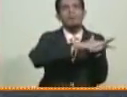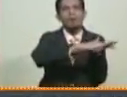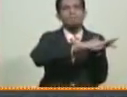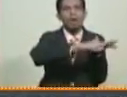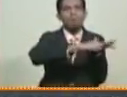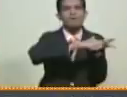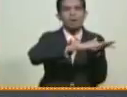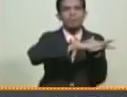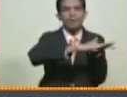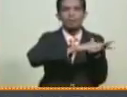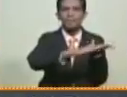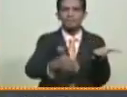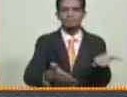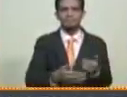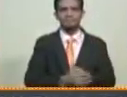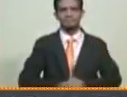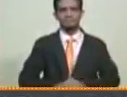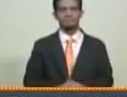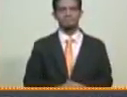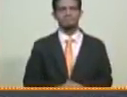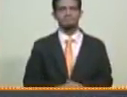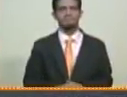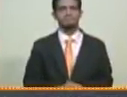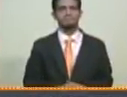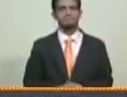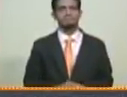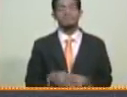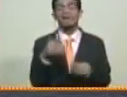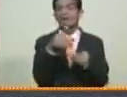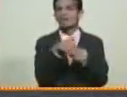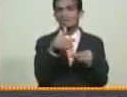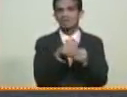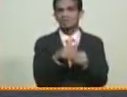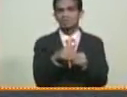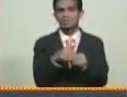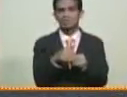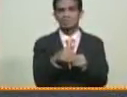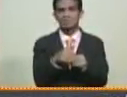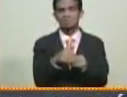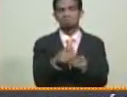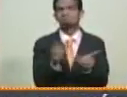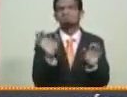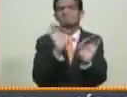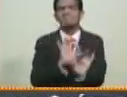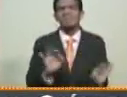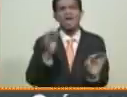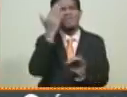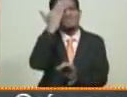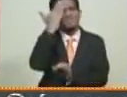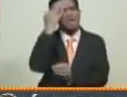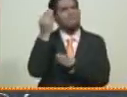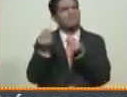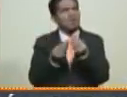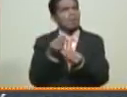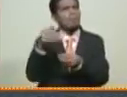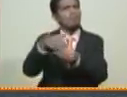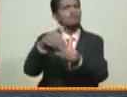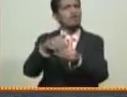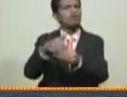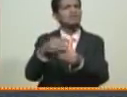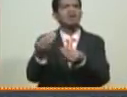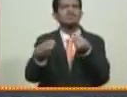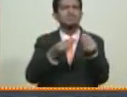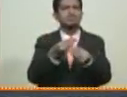Su agosto en mayo. Unas elecciones que nadie sabe cómo votan, nadie sabe cómo